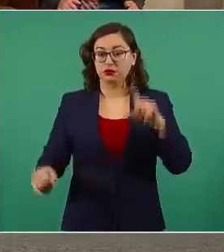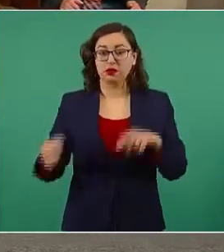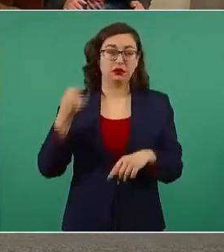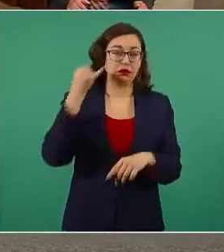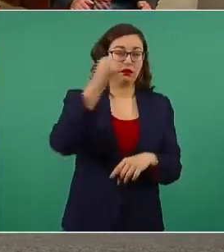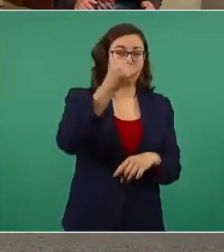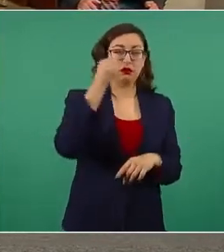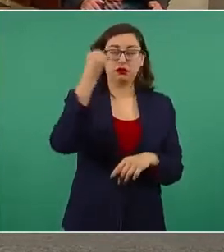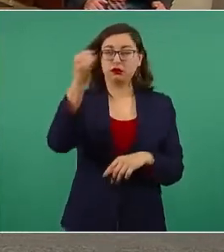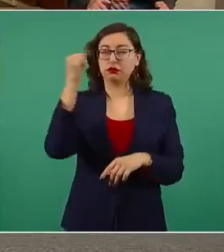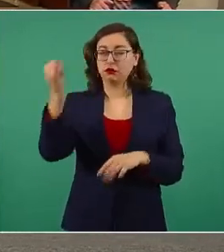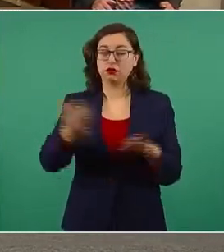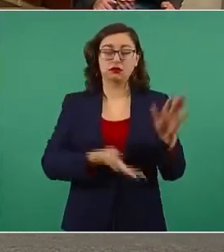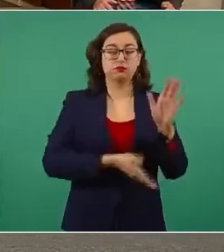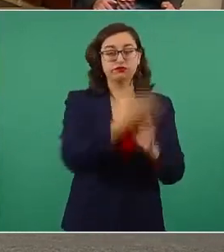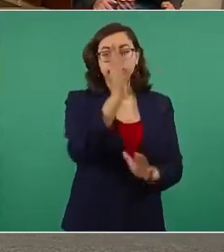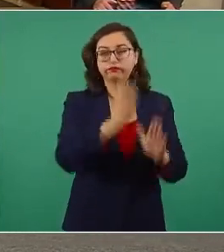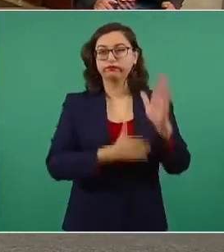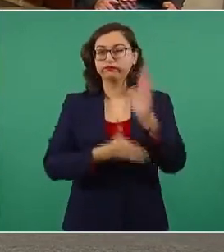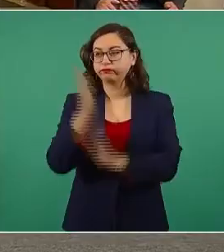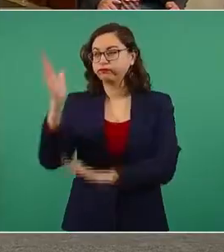más apartados.